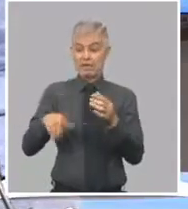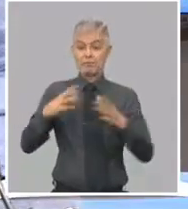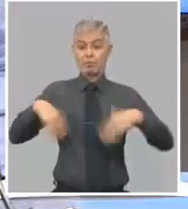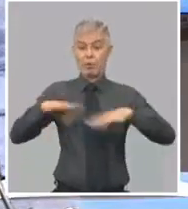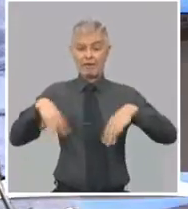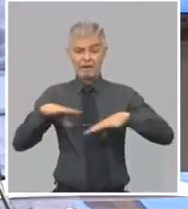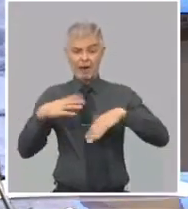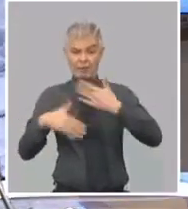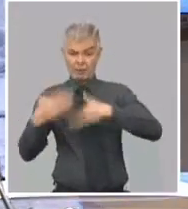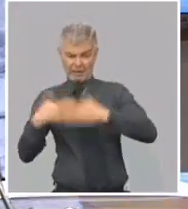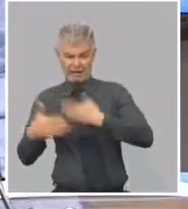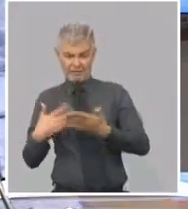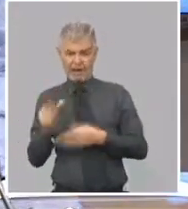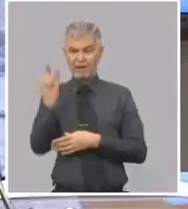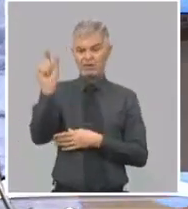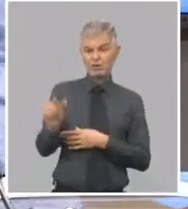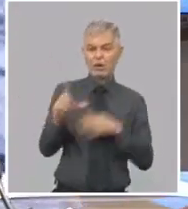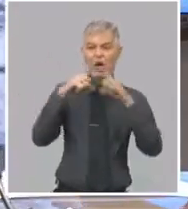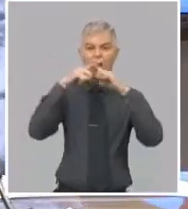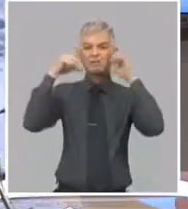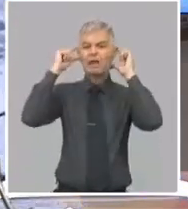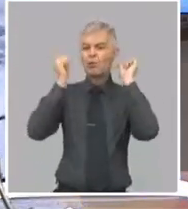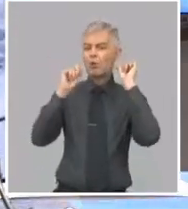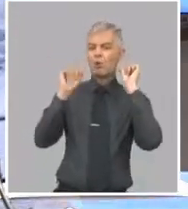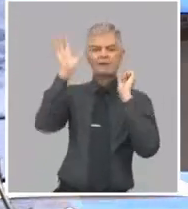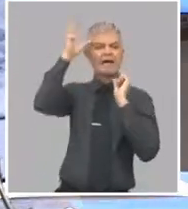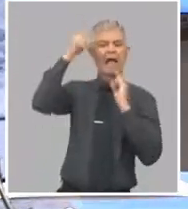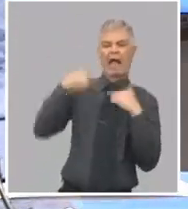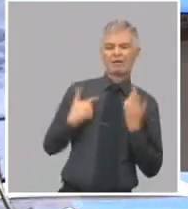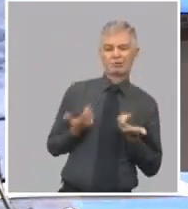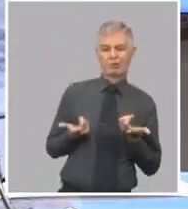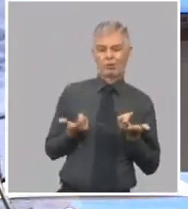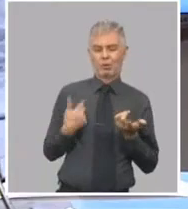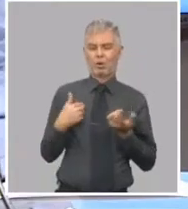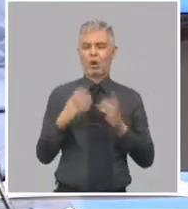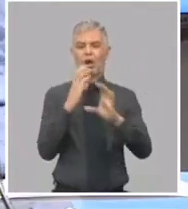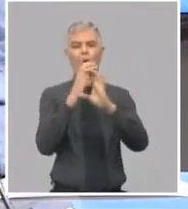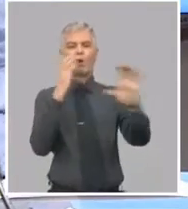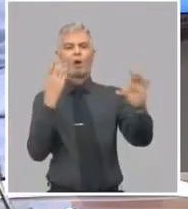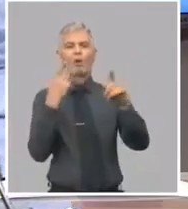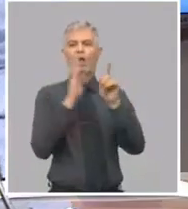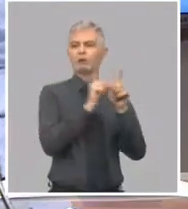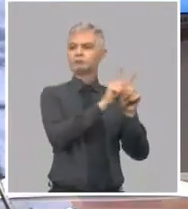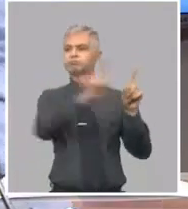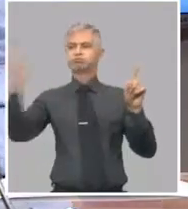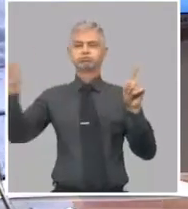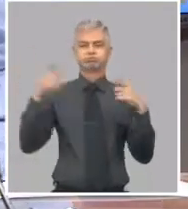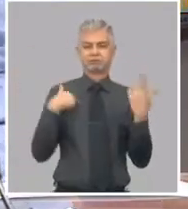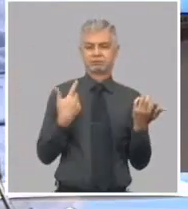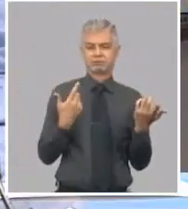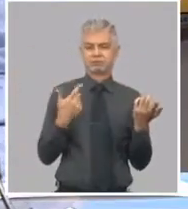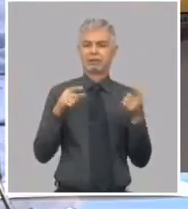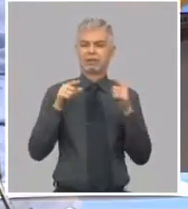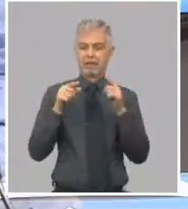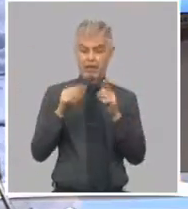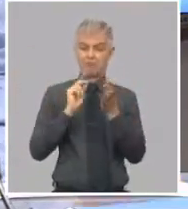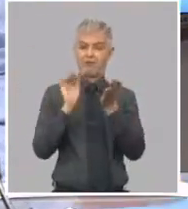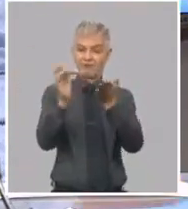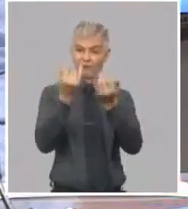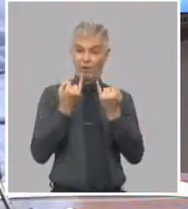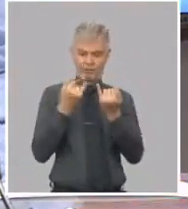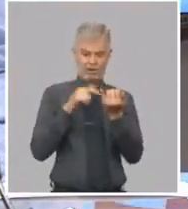pasajero sino que no quiere hacer caso o tengo tal problema o la guagua ya pasó llena y eso nos dio la